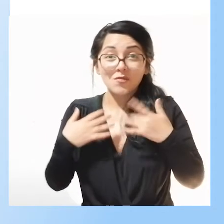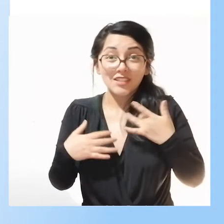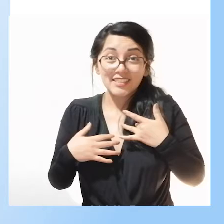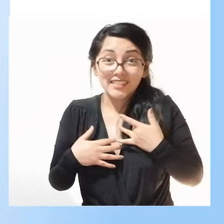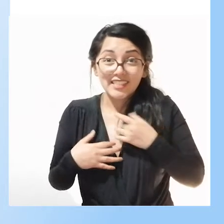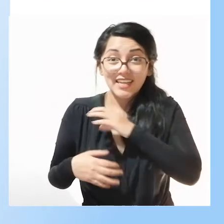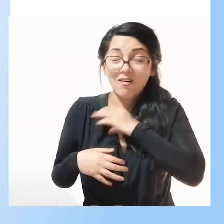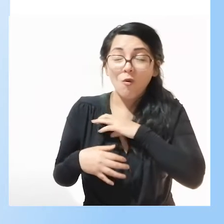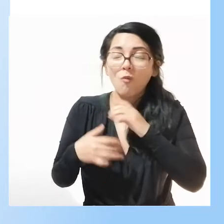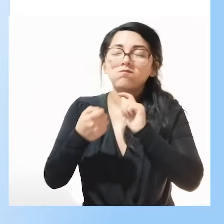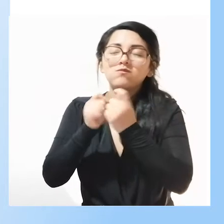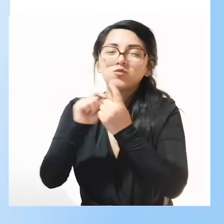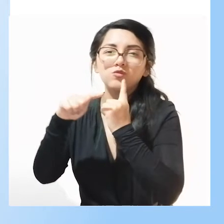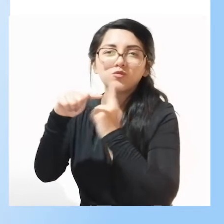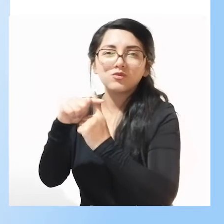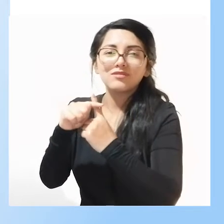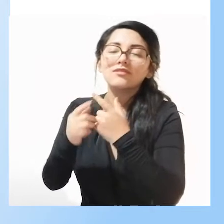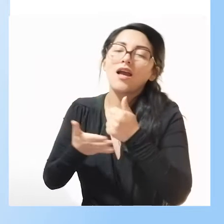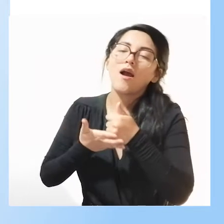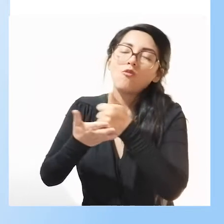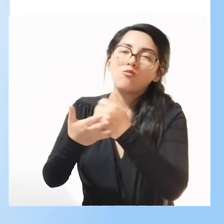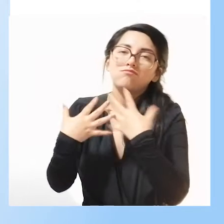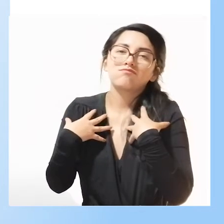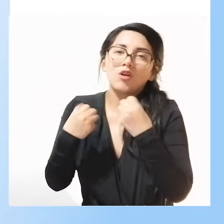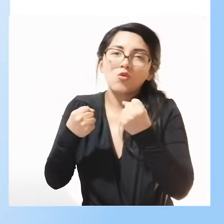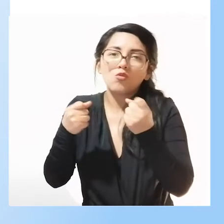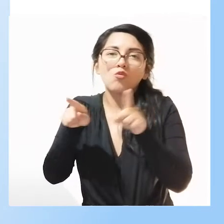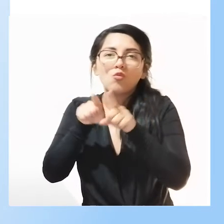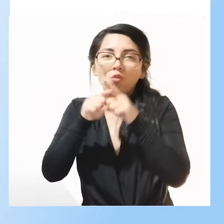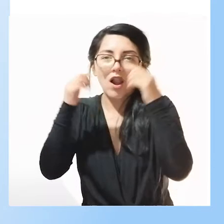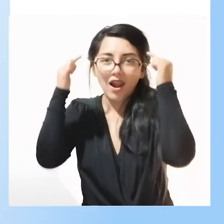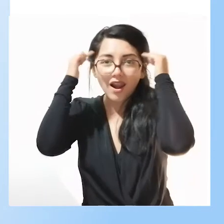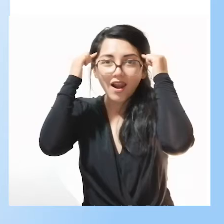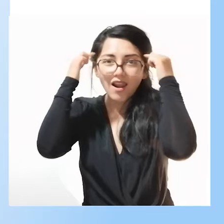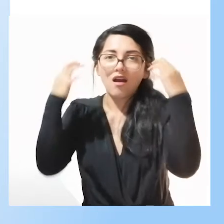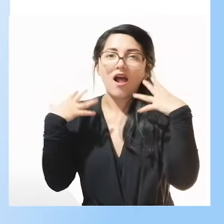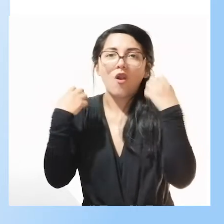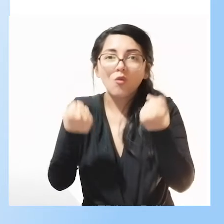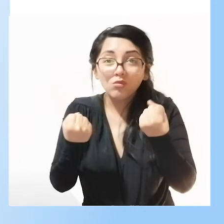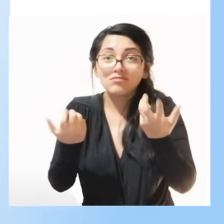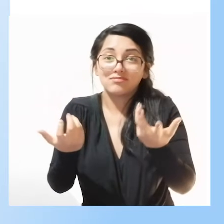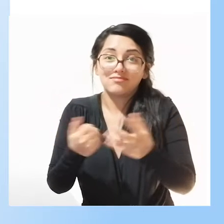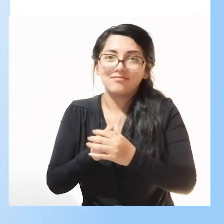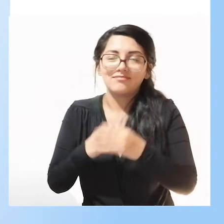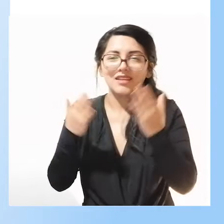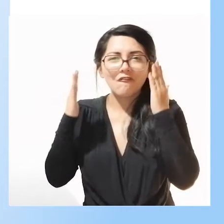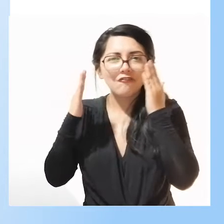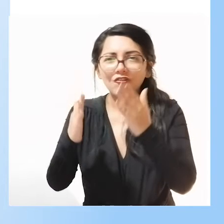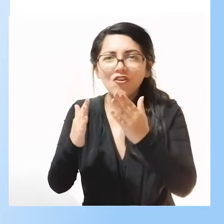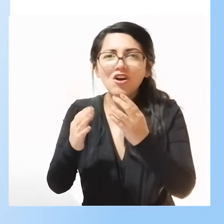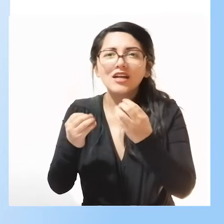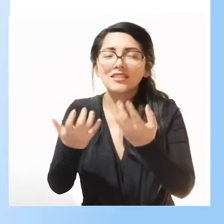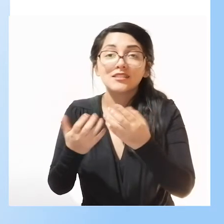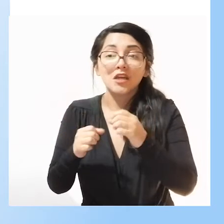hospitalización y para un desarrollo saludable y salud mental positiva. Es un enfoque que se centra en aquello que